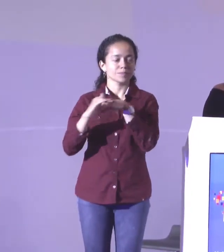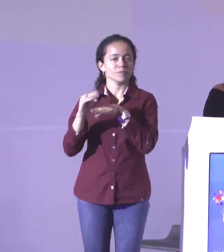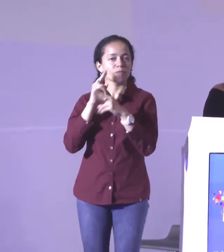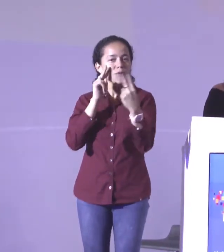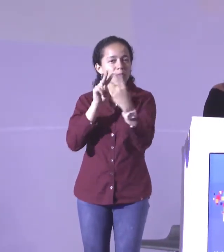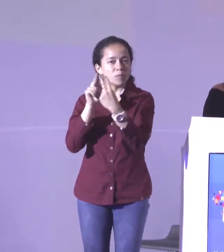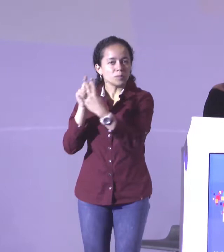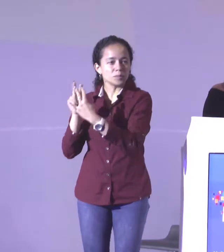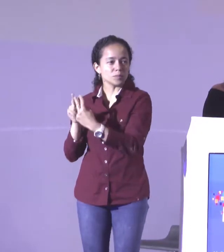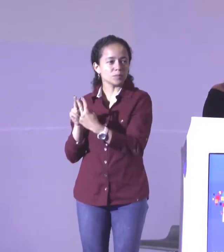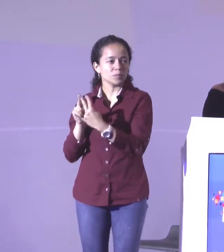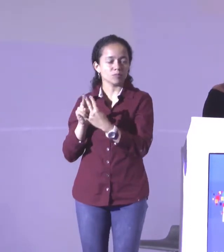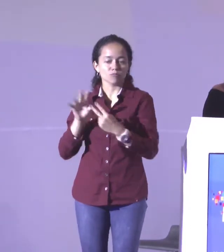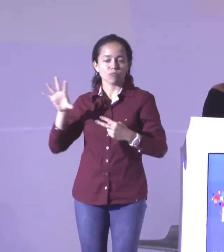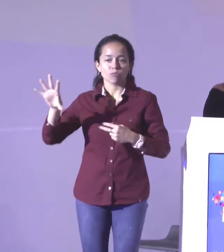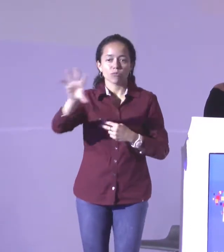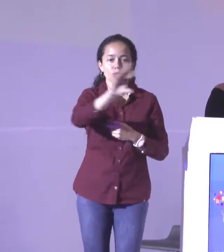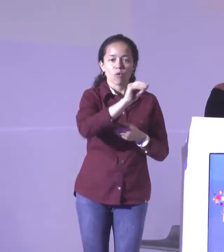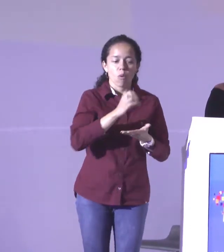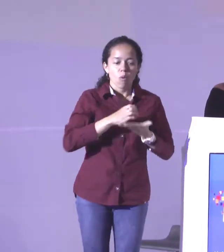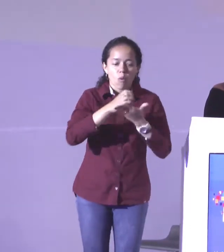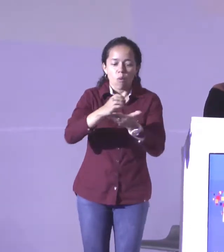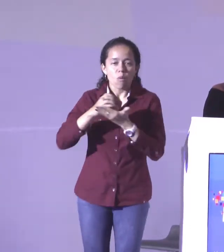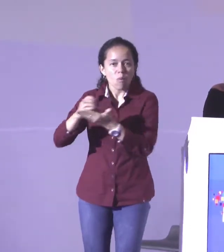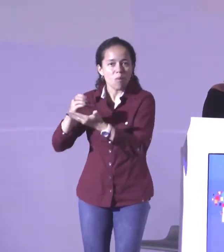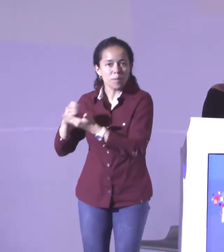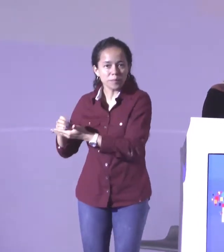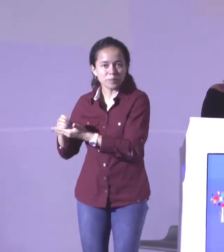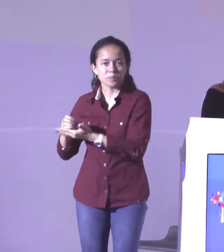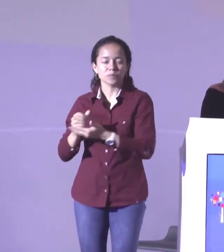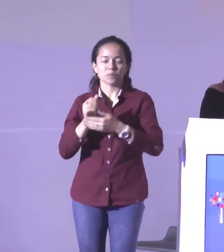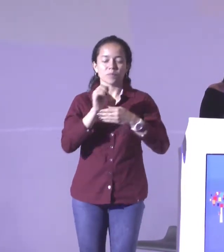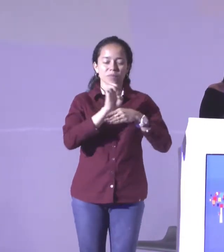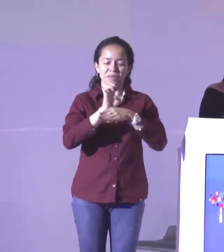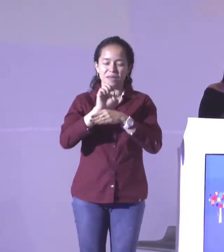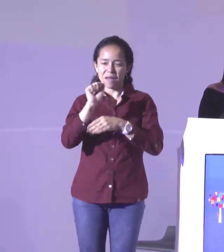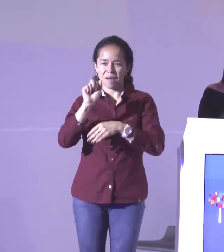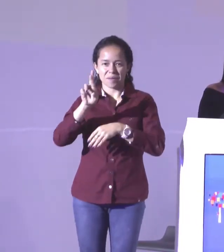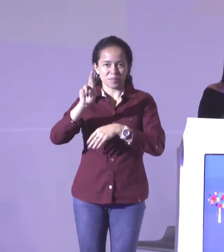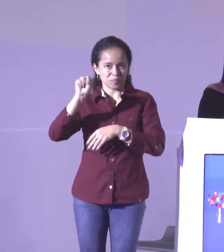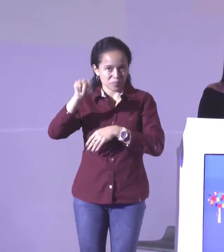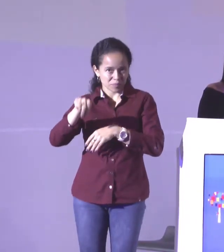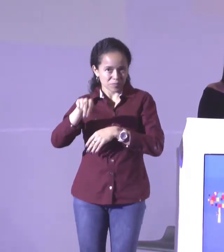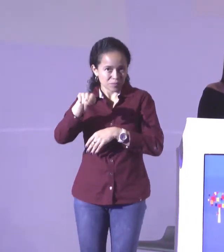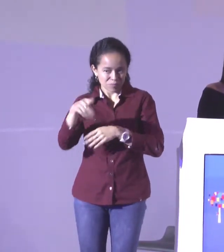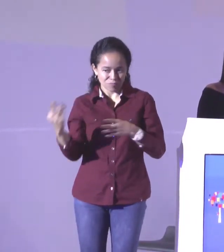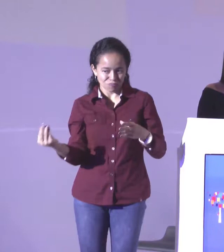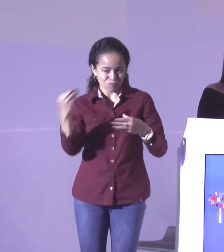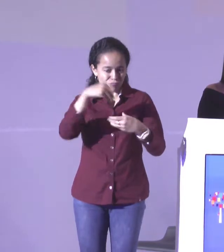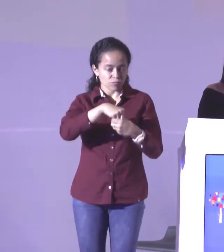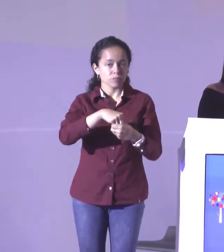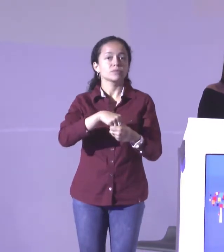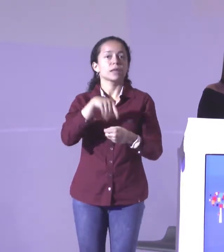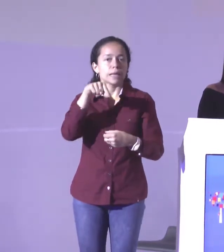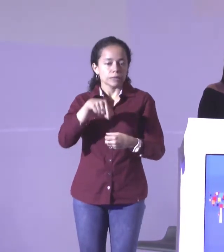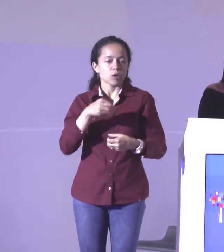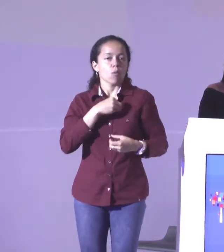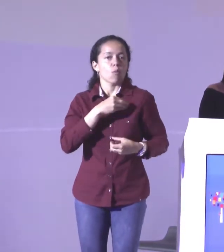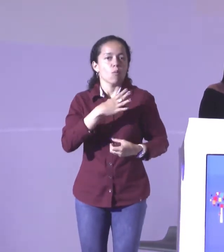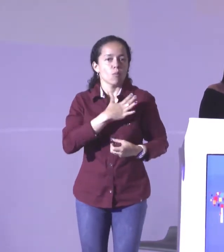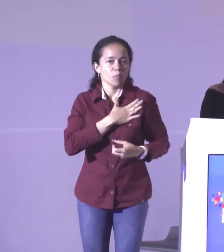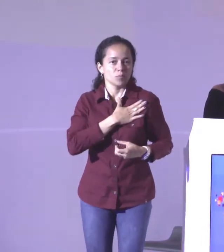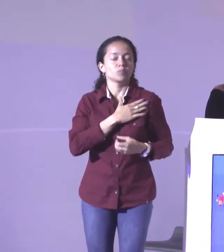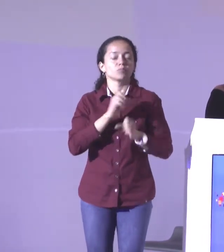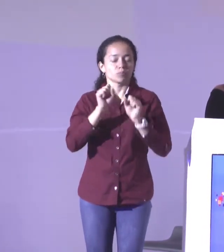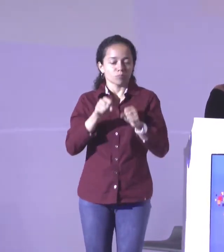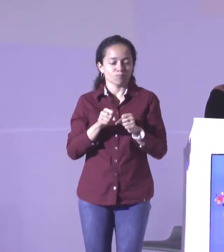de nuestros colaboradores y de la población que acompaña la ARN como la entidad que ha generado estas oportunidades y ha contribuido